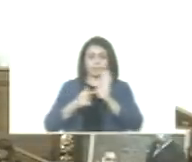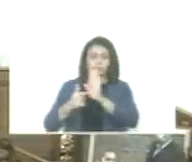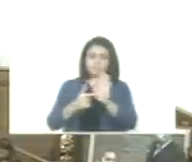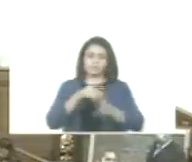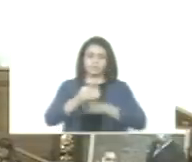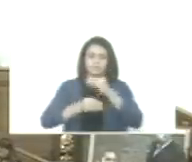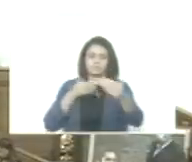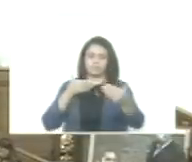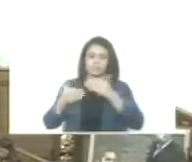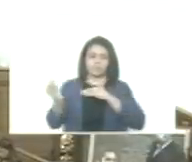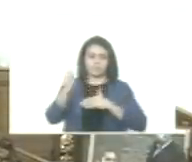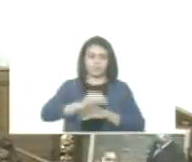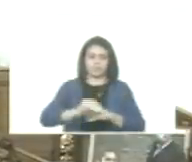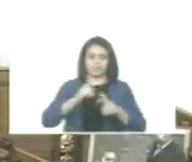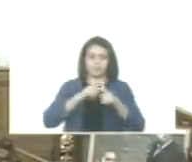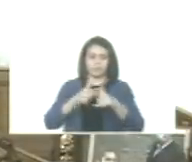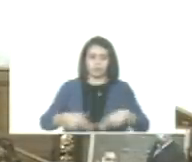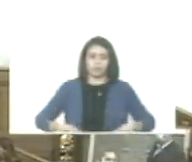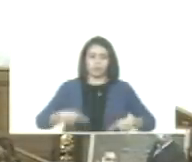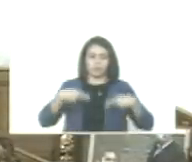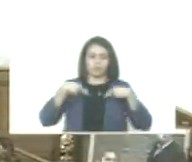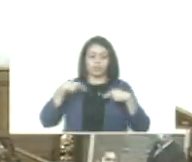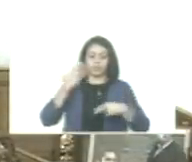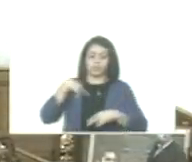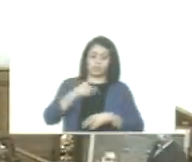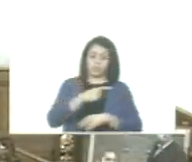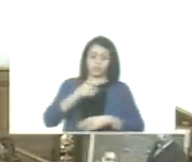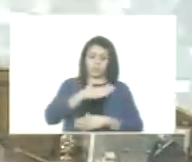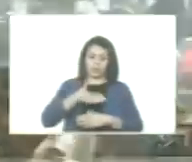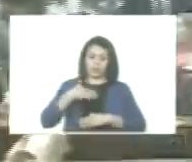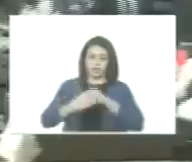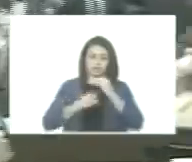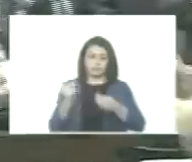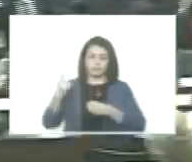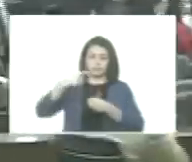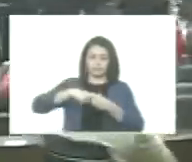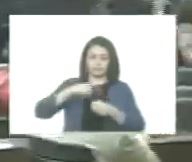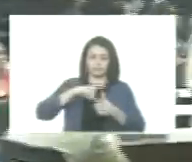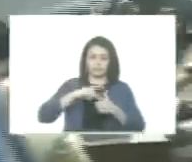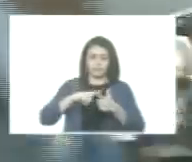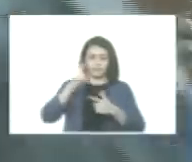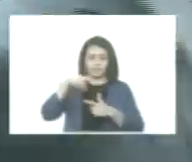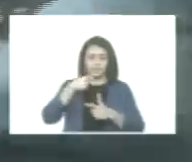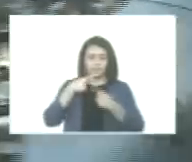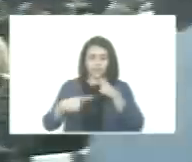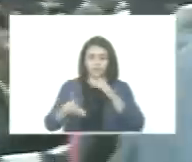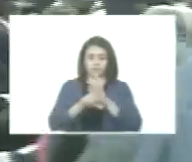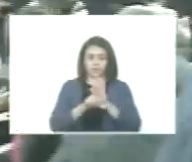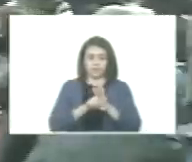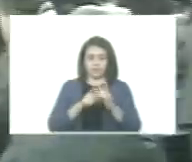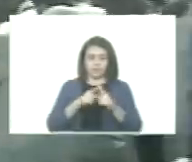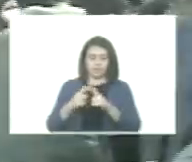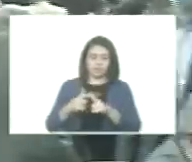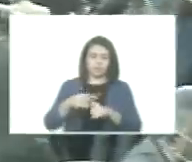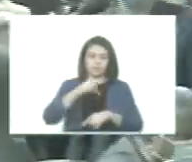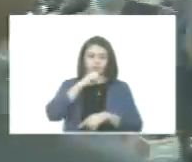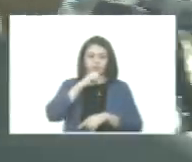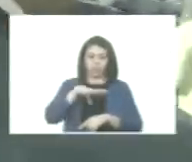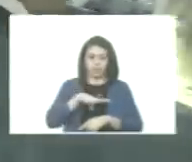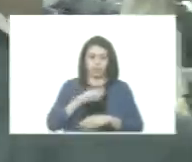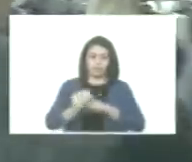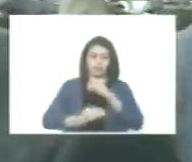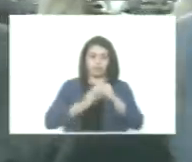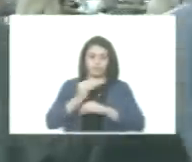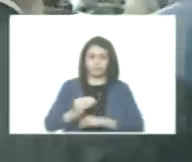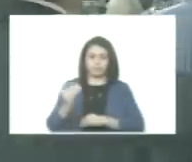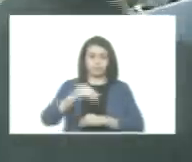van más allá del humanismo. Bueno, se busca totalmente la inclusión. También hablaba de la ley icónica, histórica, además, como lo ha